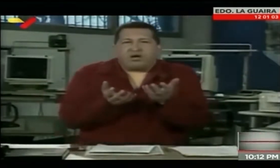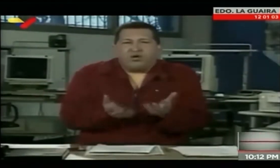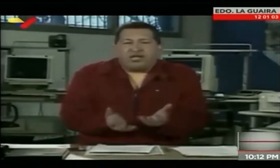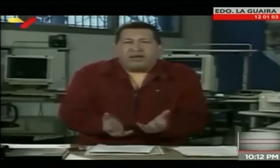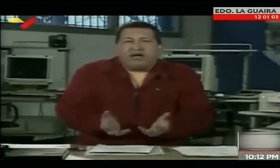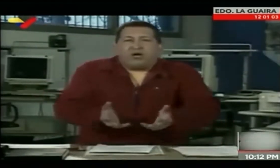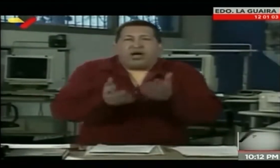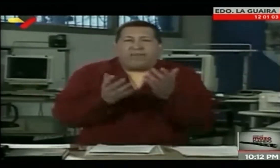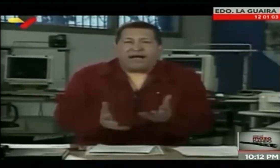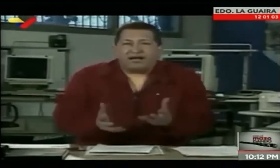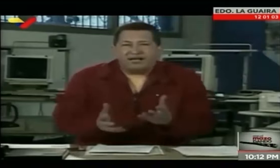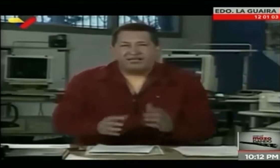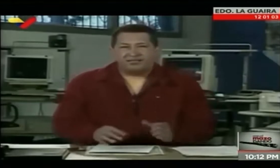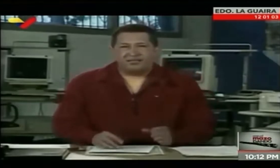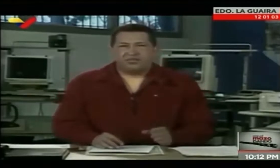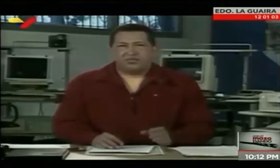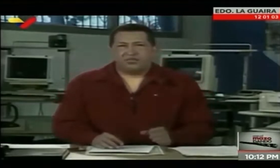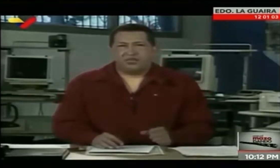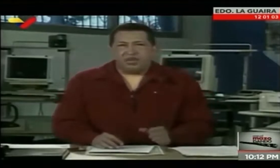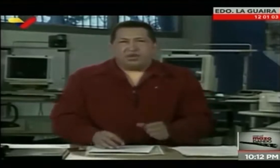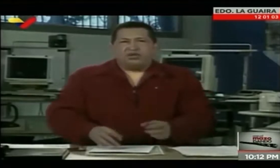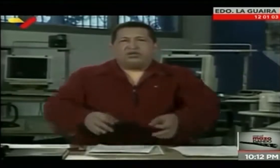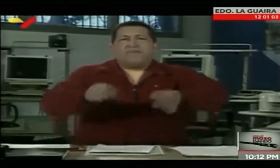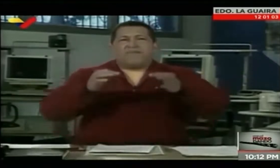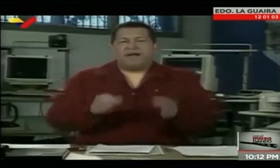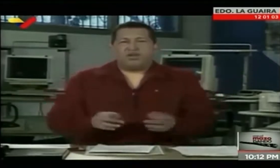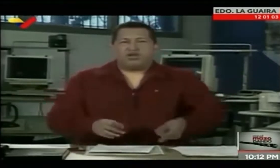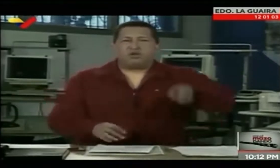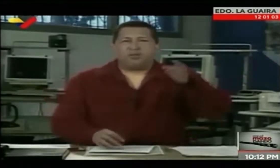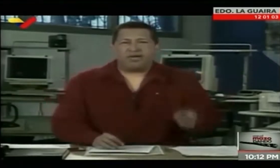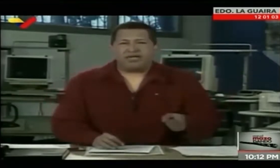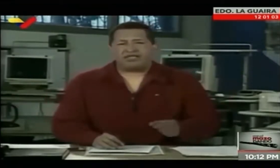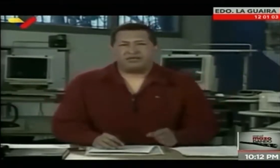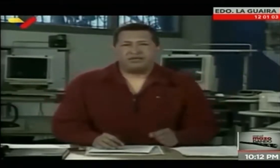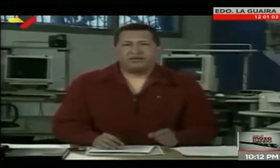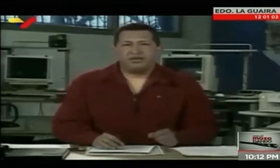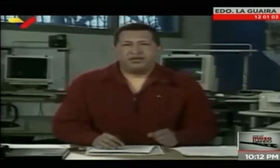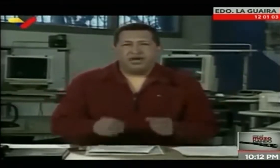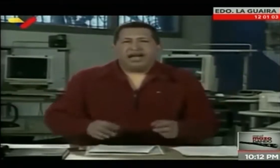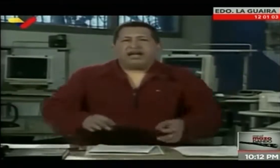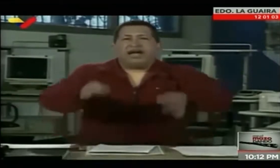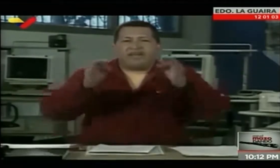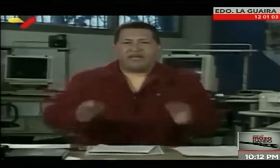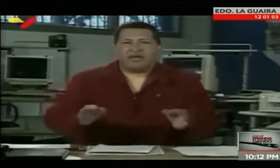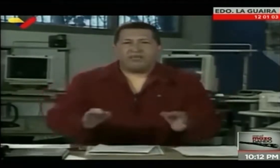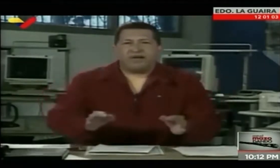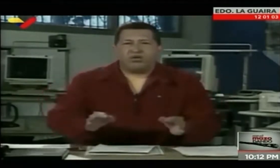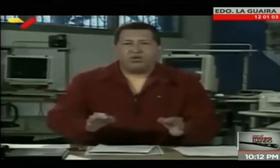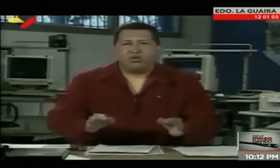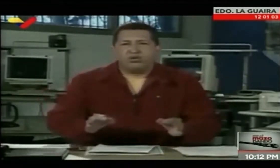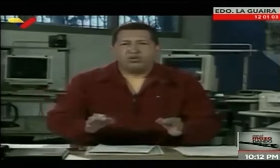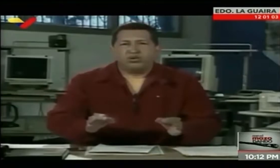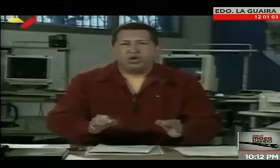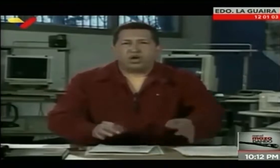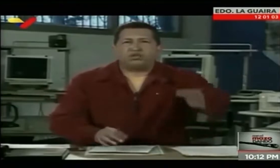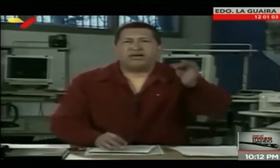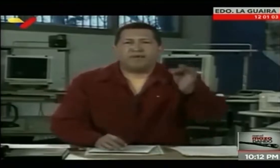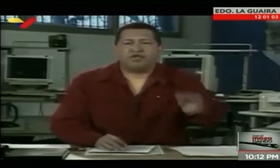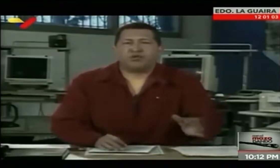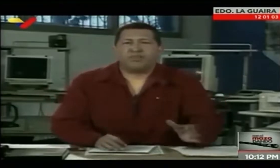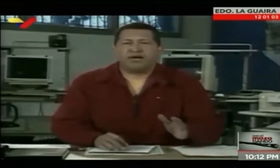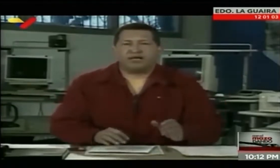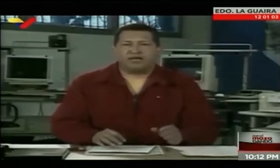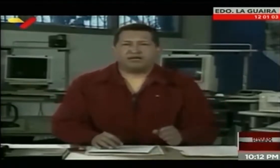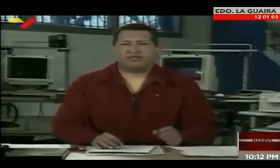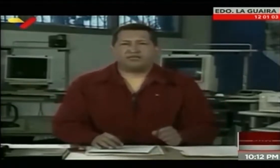sus manos la cuna de Manco Capac y contemplando a sus pies las cadenas del Perú